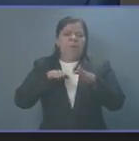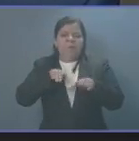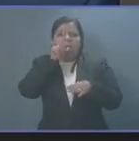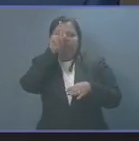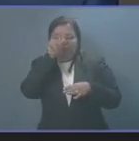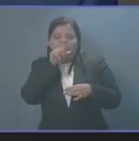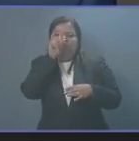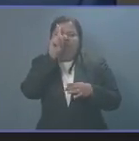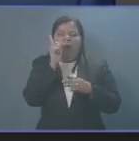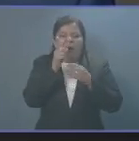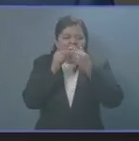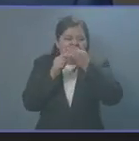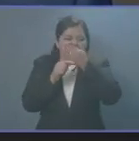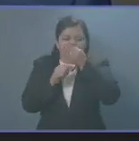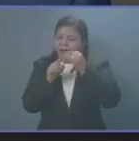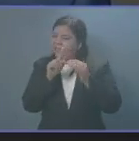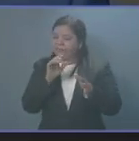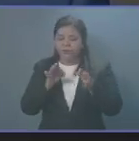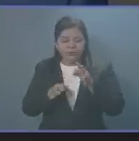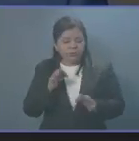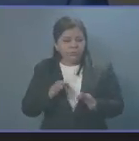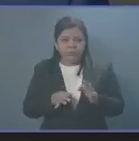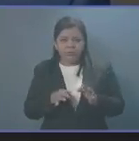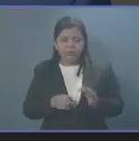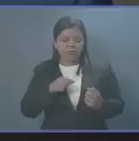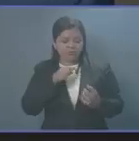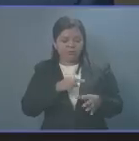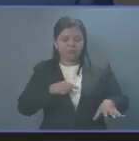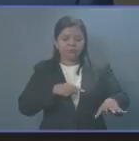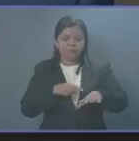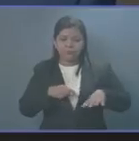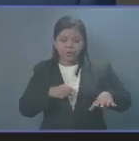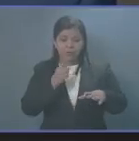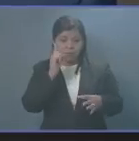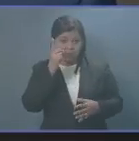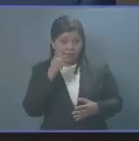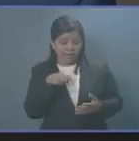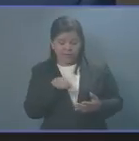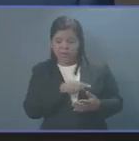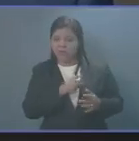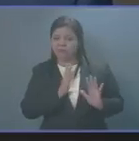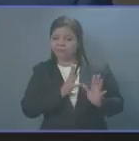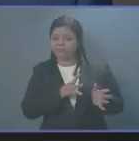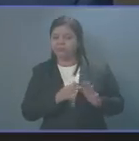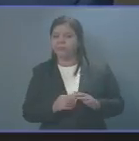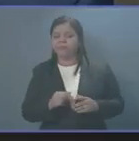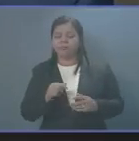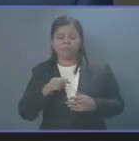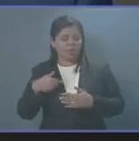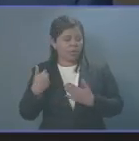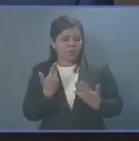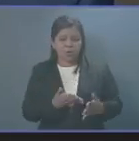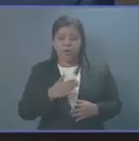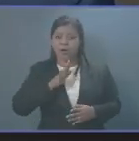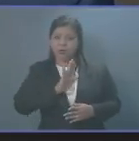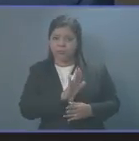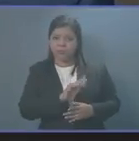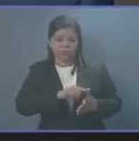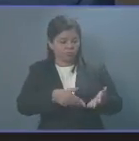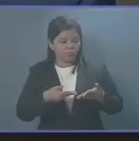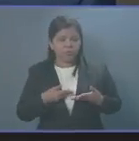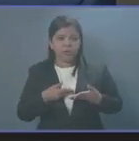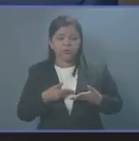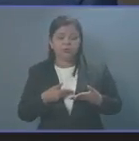profesor. Es injusto dejar a este sector desprotegido y no darle lo que le corresponde. No se les